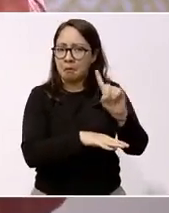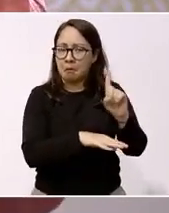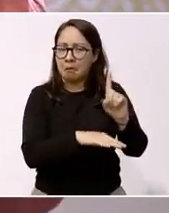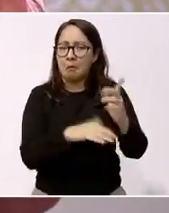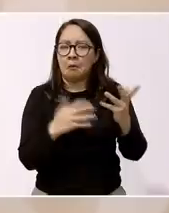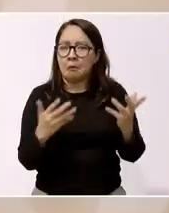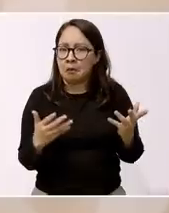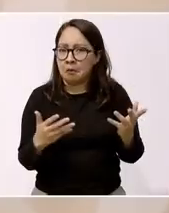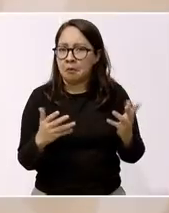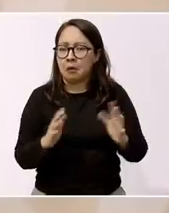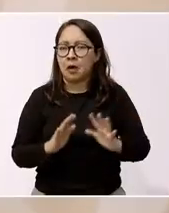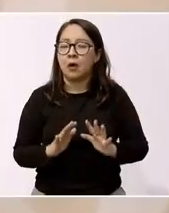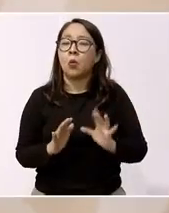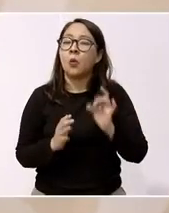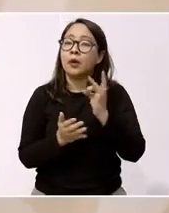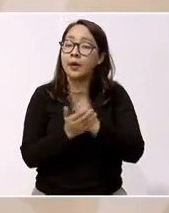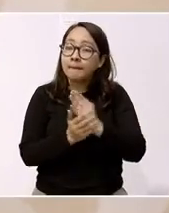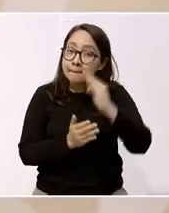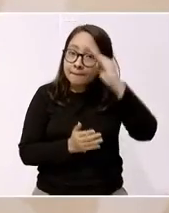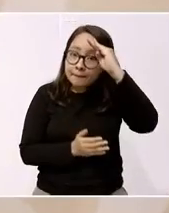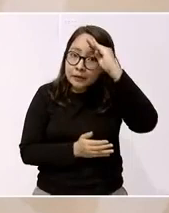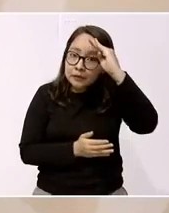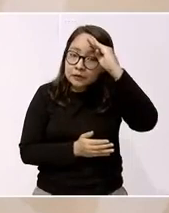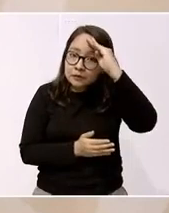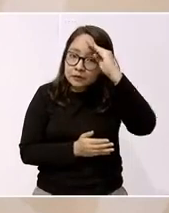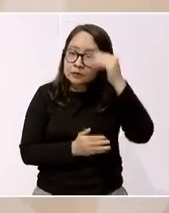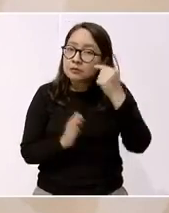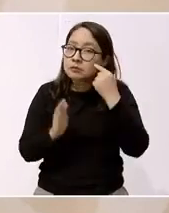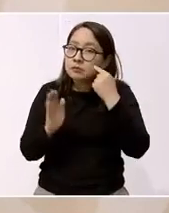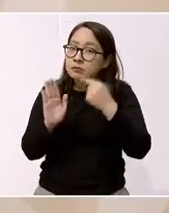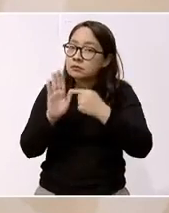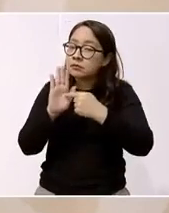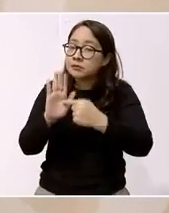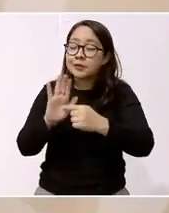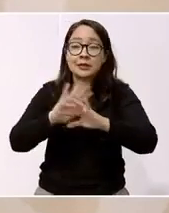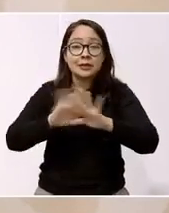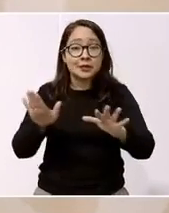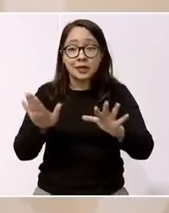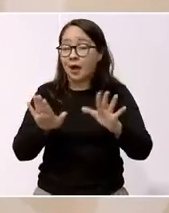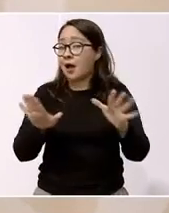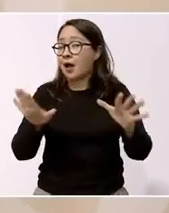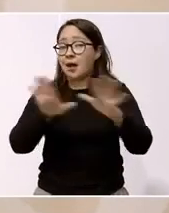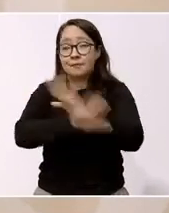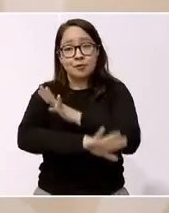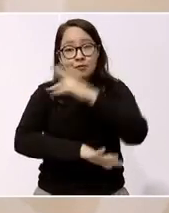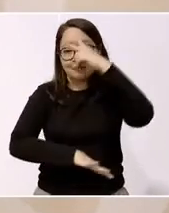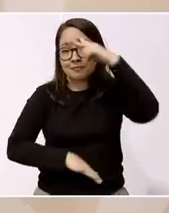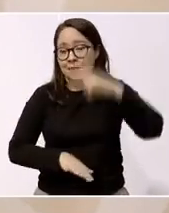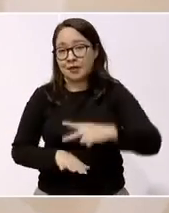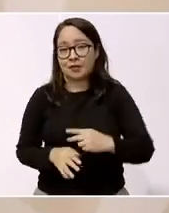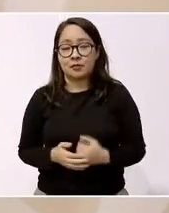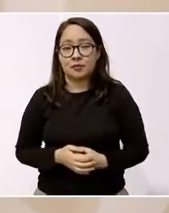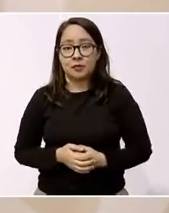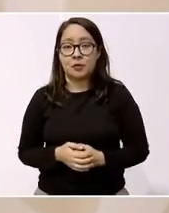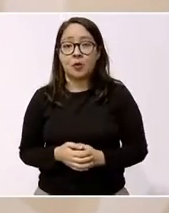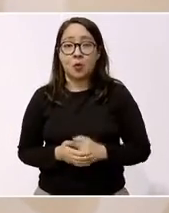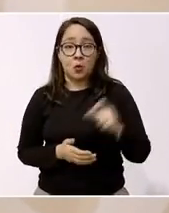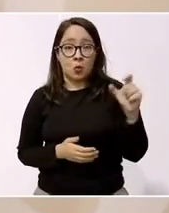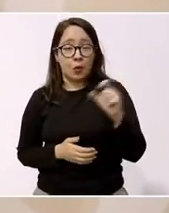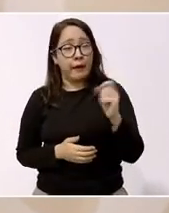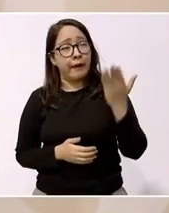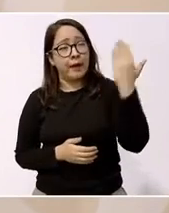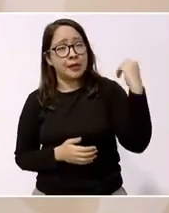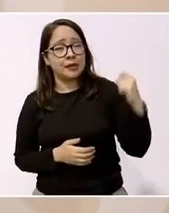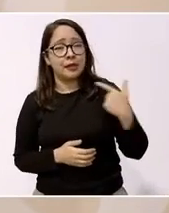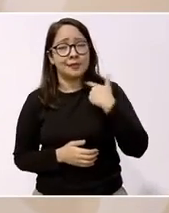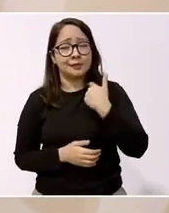para que tengamos en cuenta que las cosas han cambiado. Cuando Salinas, en vez de hacer una